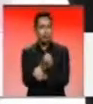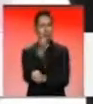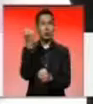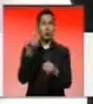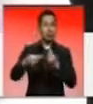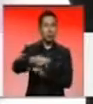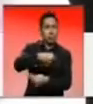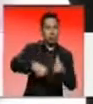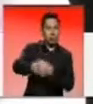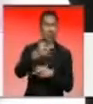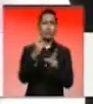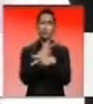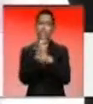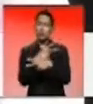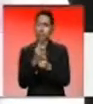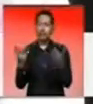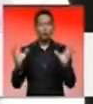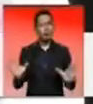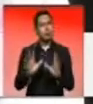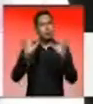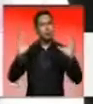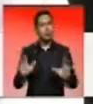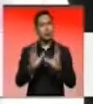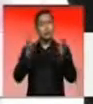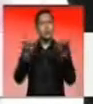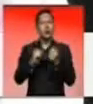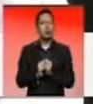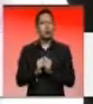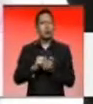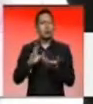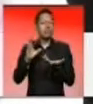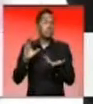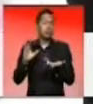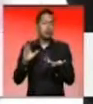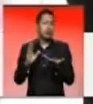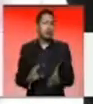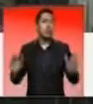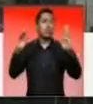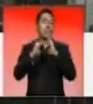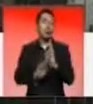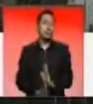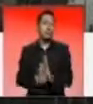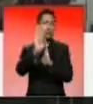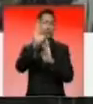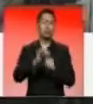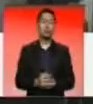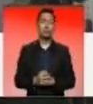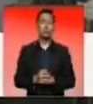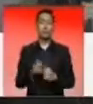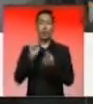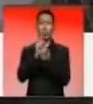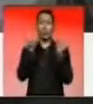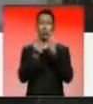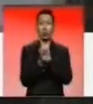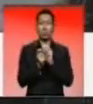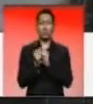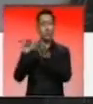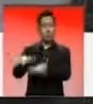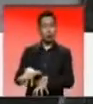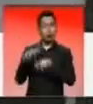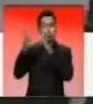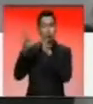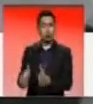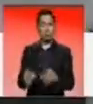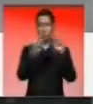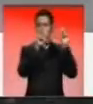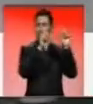inversión, la producción, que impulse realmente la reactivación de nuestra economía. Durante este encuentro entre agricultores y empresarios